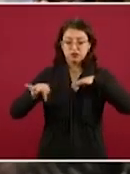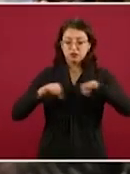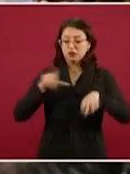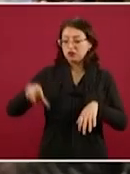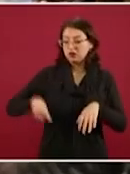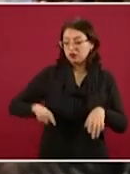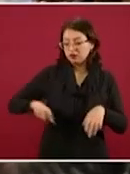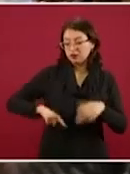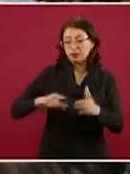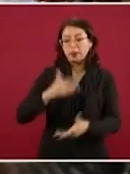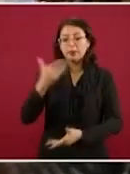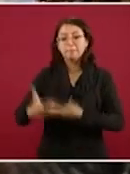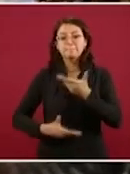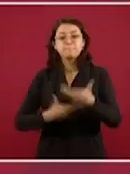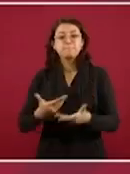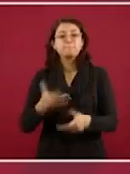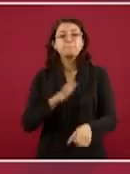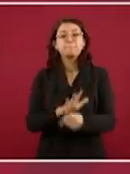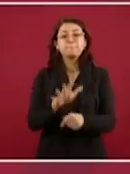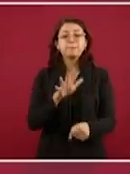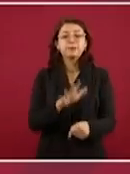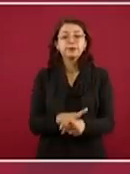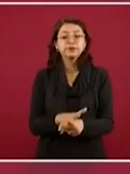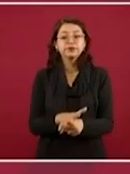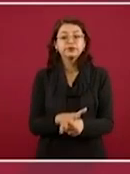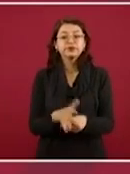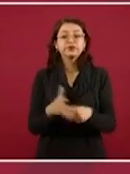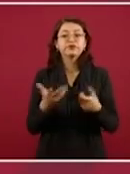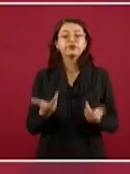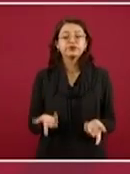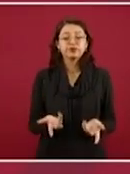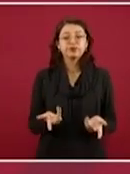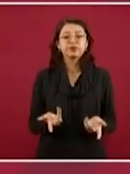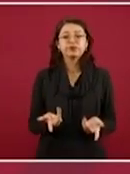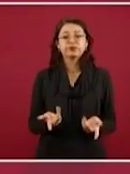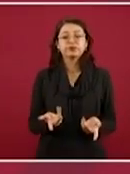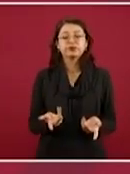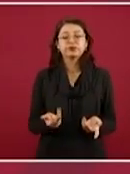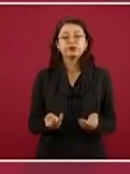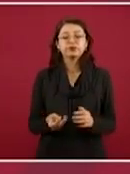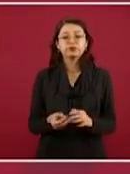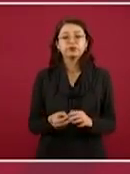se aplica el que quienes obtengan